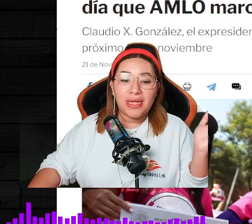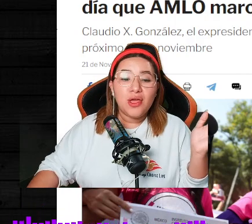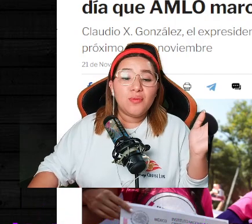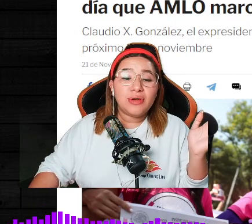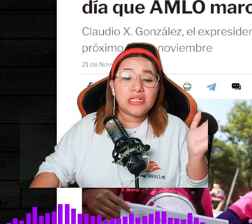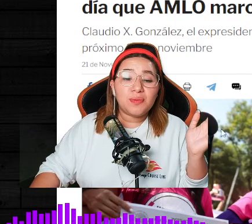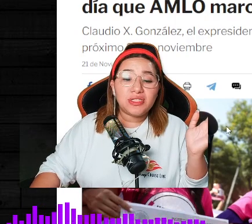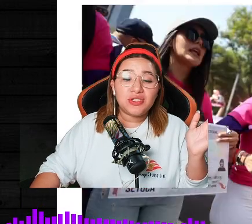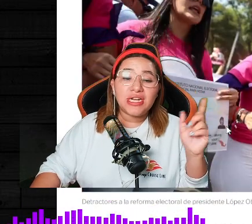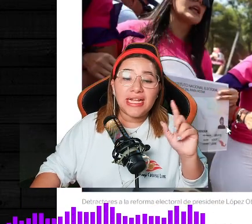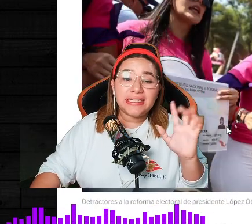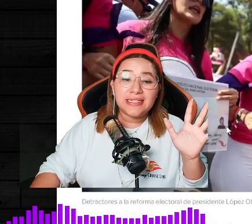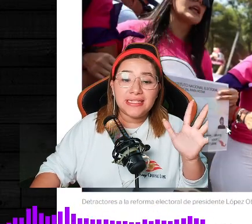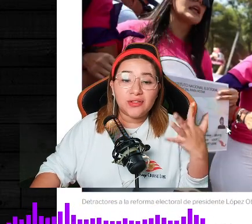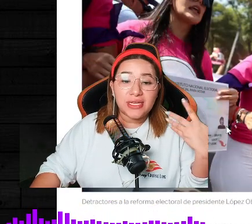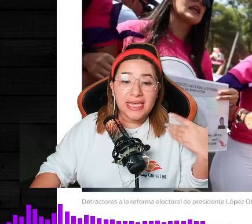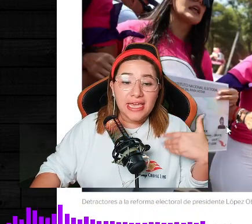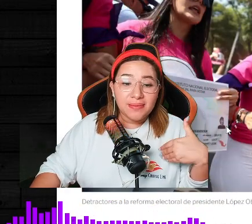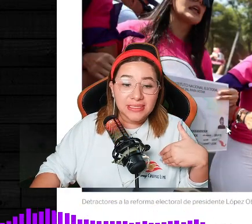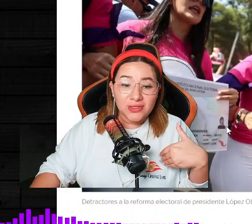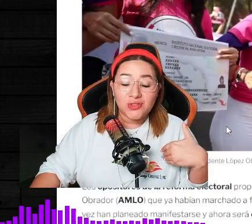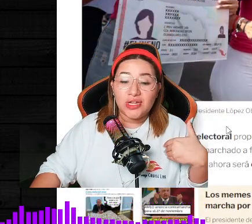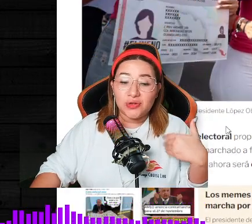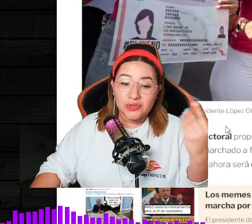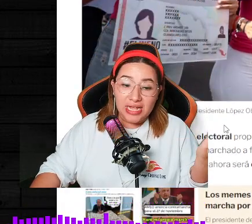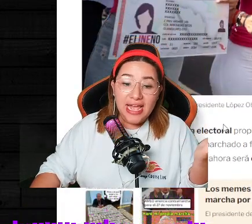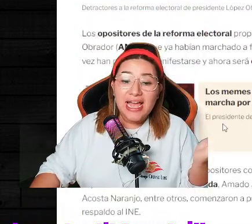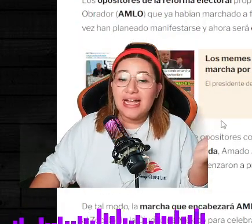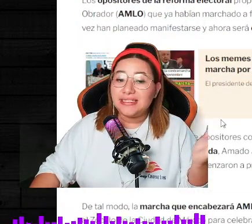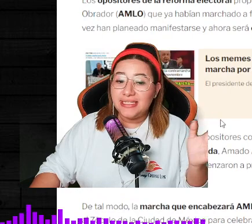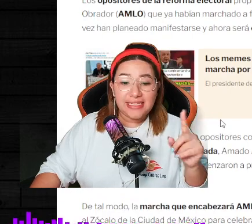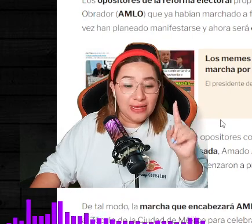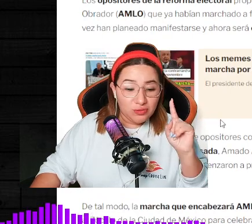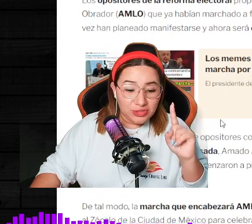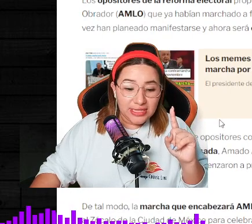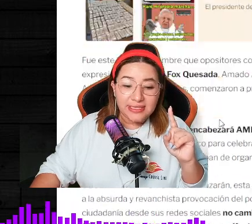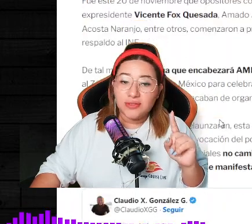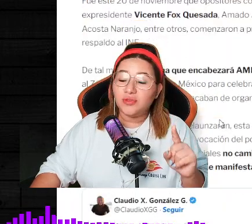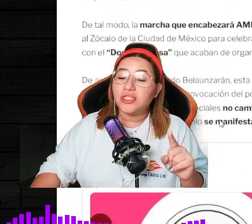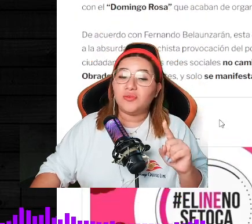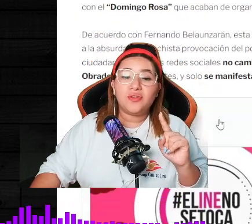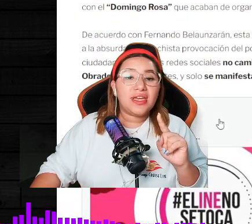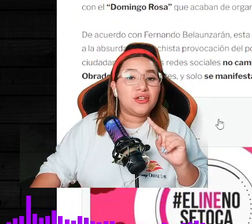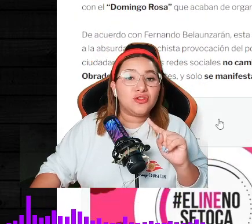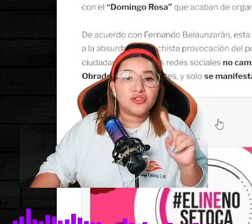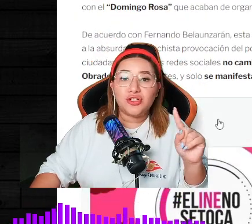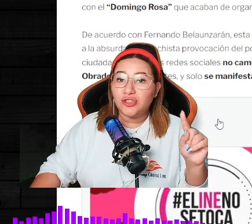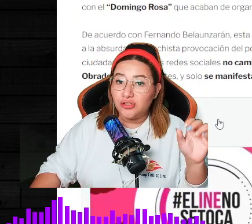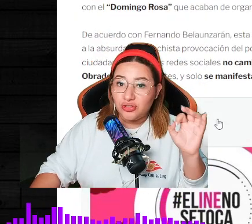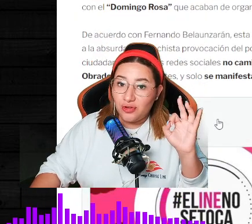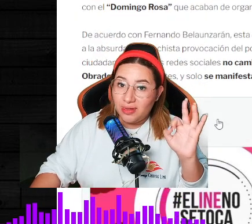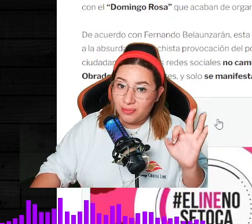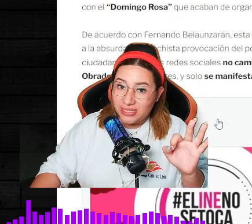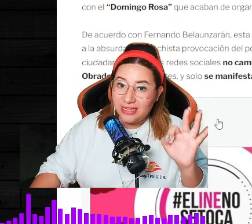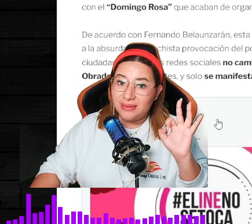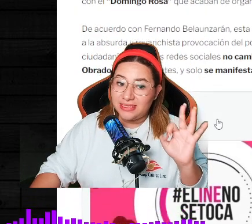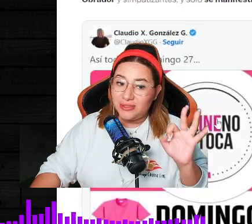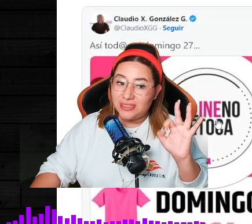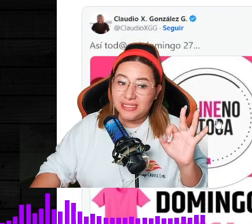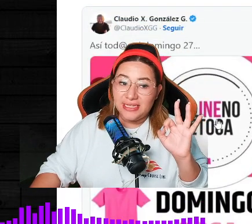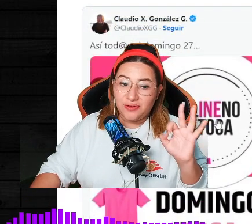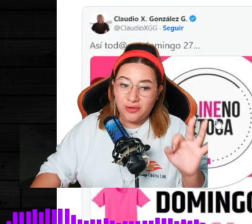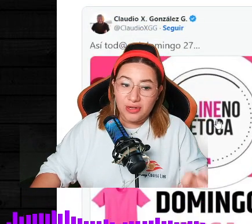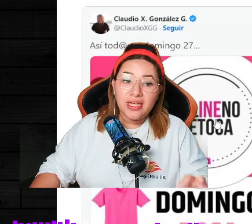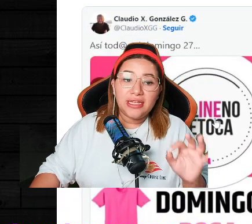noviembre pues la oposición anda diciendo que hay que ir vestidos de rosa así que ustedes escuchen muy bien nosotros no vamos a ir